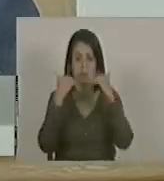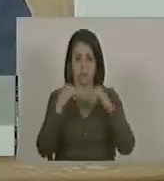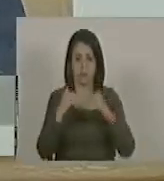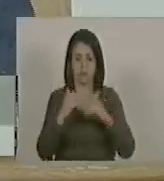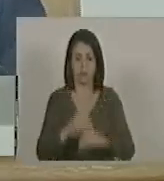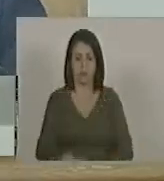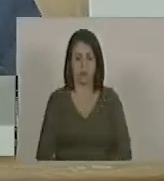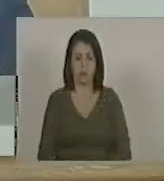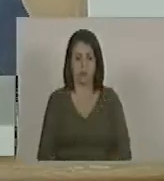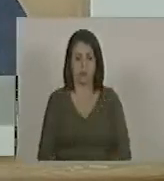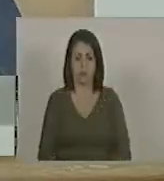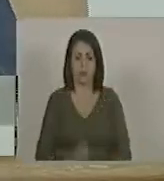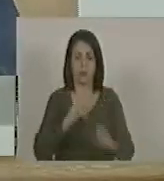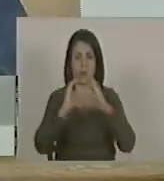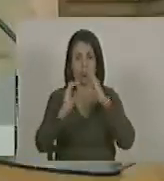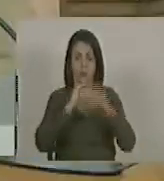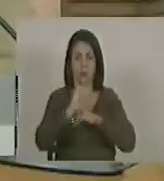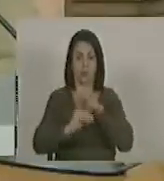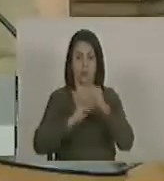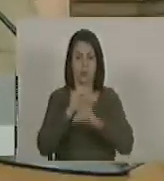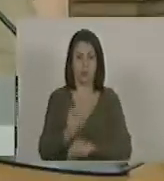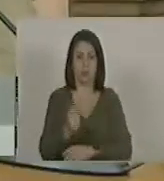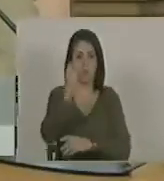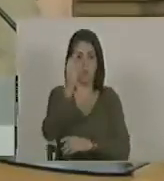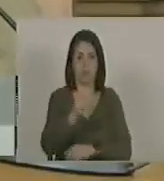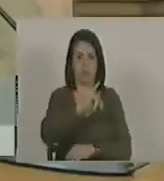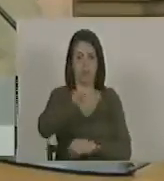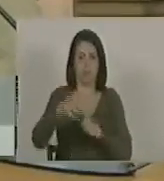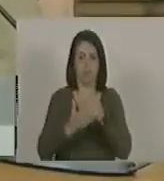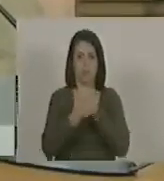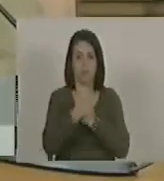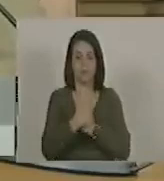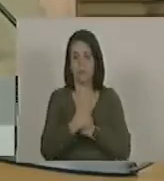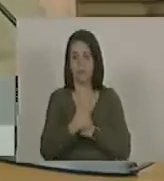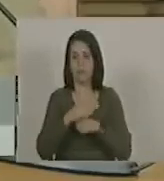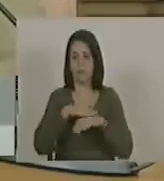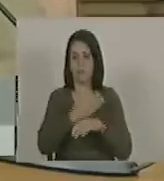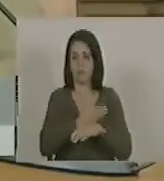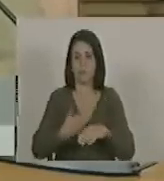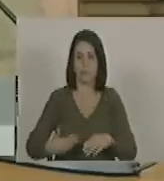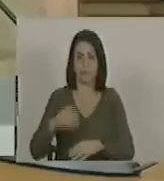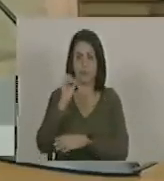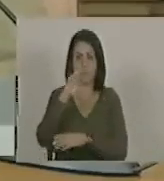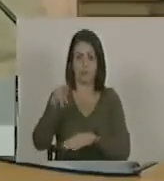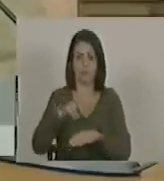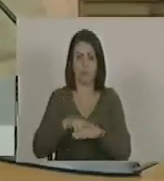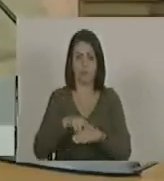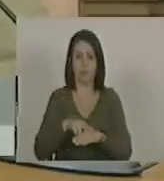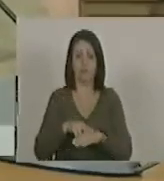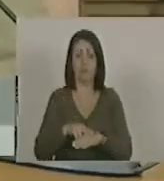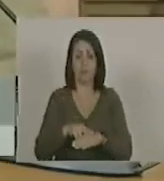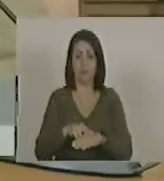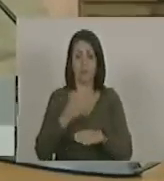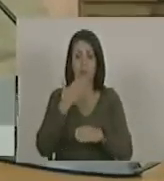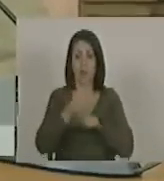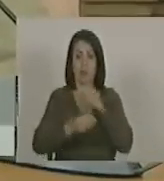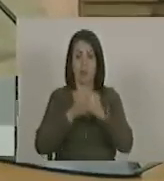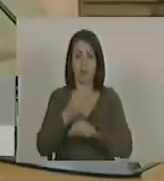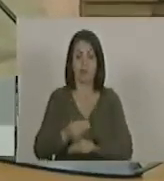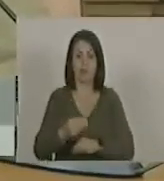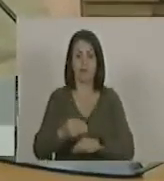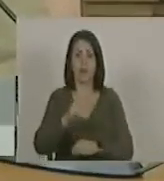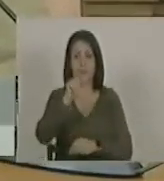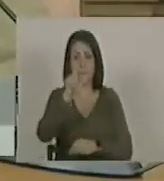de la cuenta. Comunicación dirigida al diputado Jorge Rodríguez Gómez, presidente de la Asamblea Nacional, suscrita por el